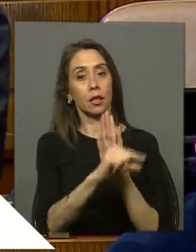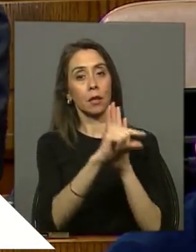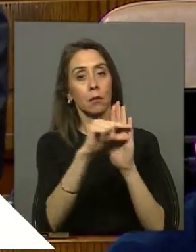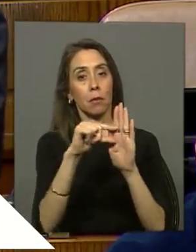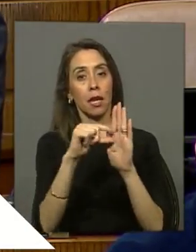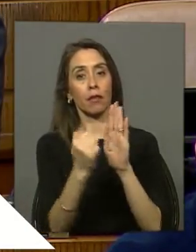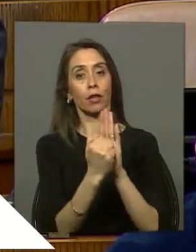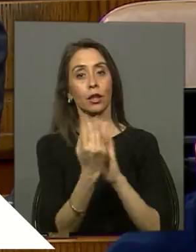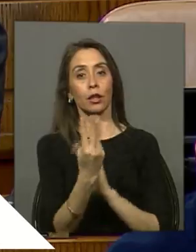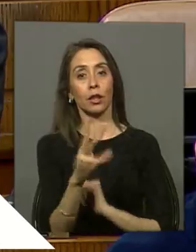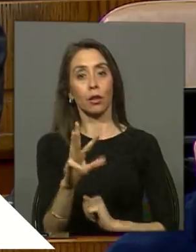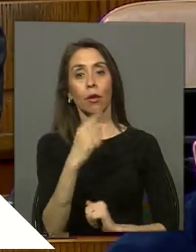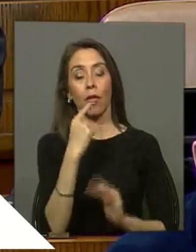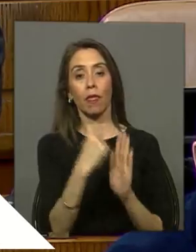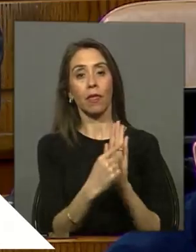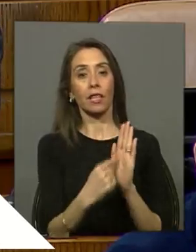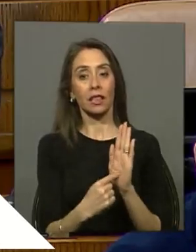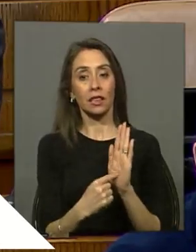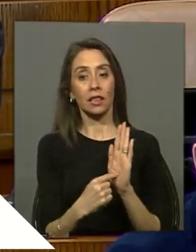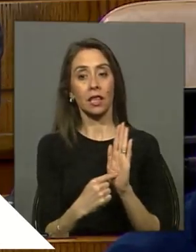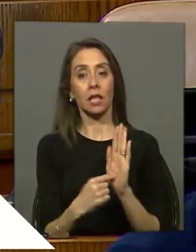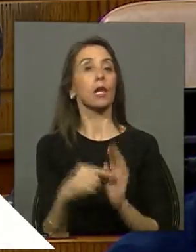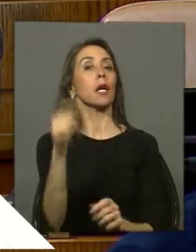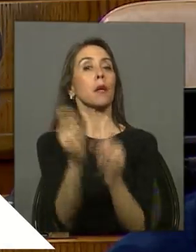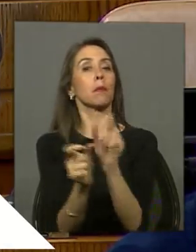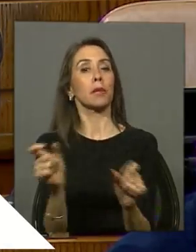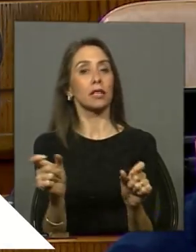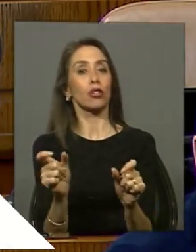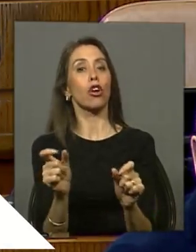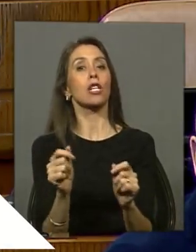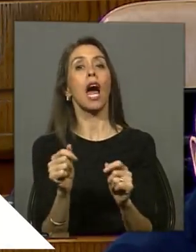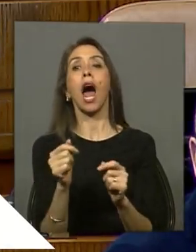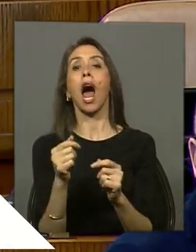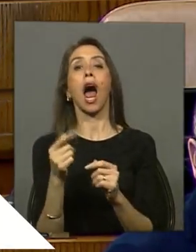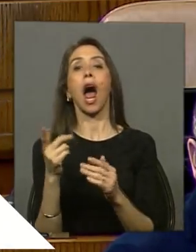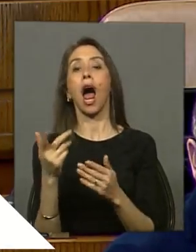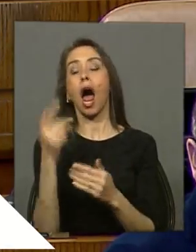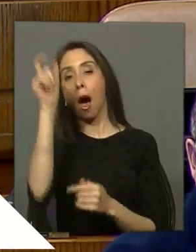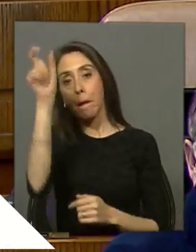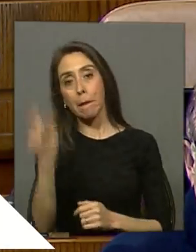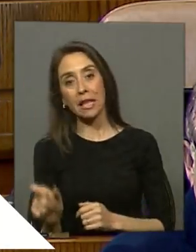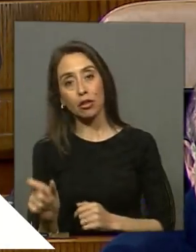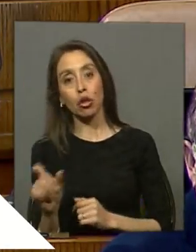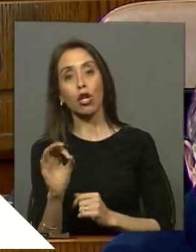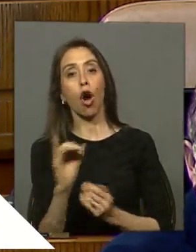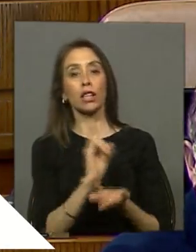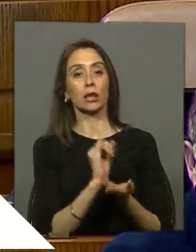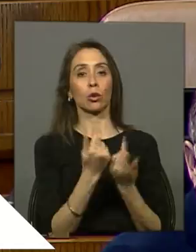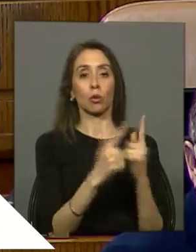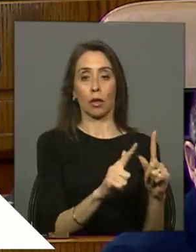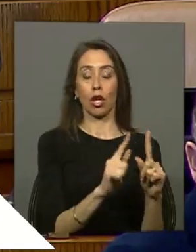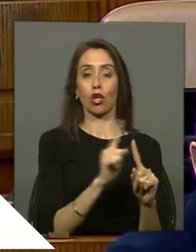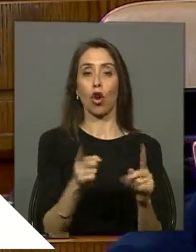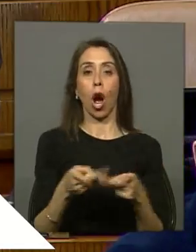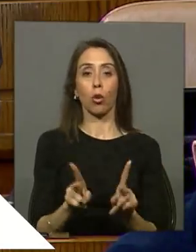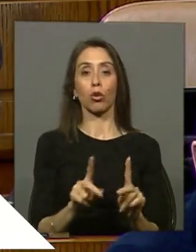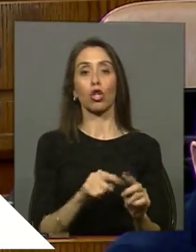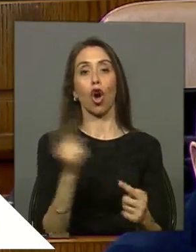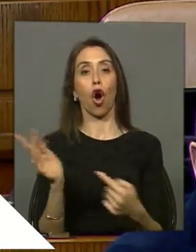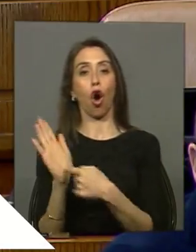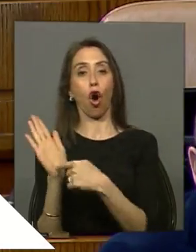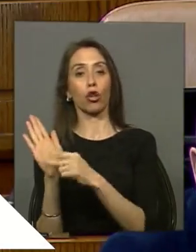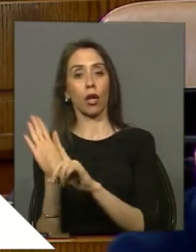artículo 39 dice lo siguiente ninguna persona natural o jurídica que no hubiera sido autorizada para ello por otra ley